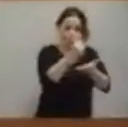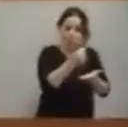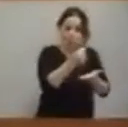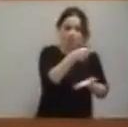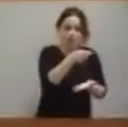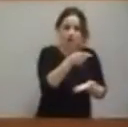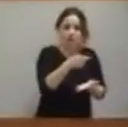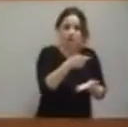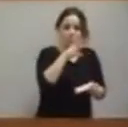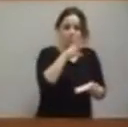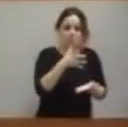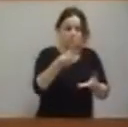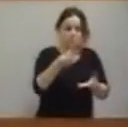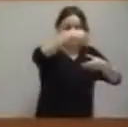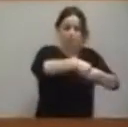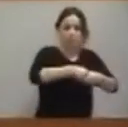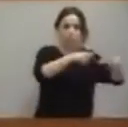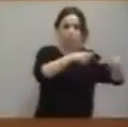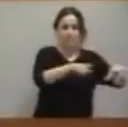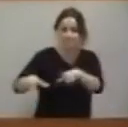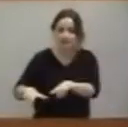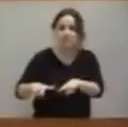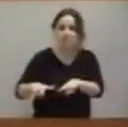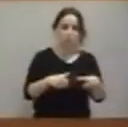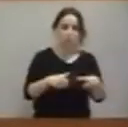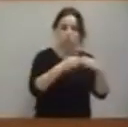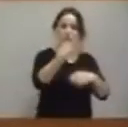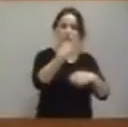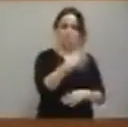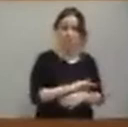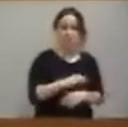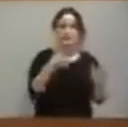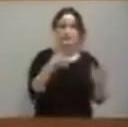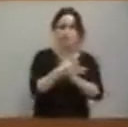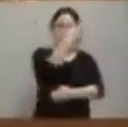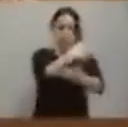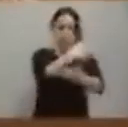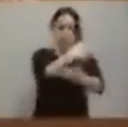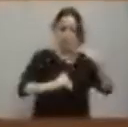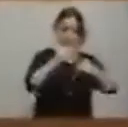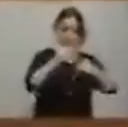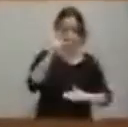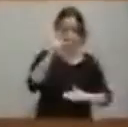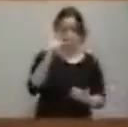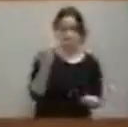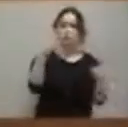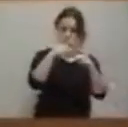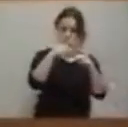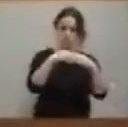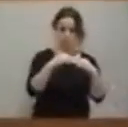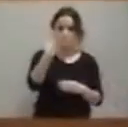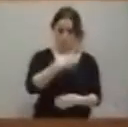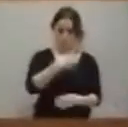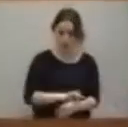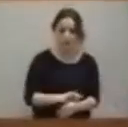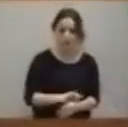de parcelas industriales disponibles en este momento de más de medio millón de metros cuadrados. Pero sumando, cuando se acabe Bobes y cuando